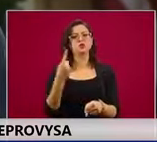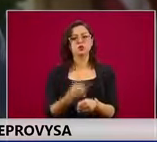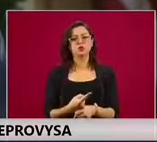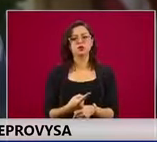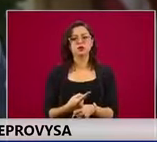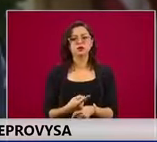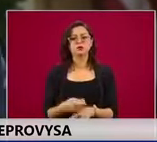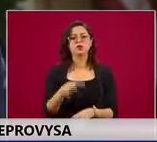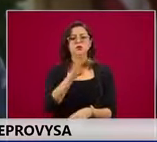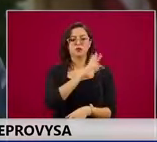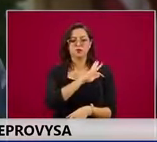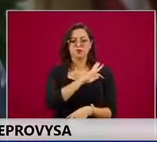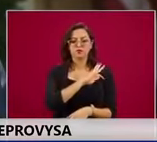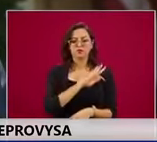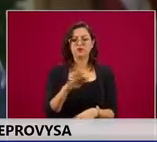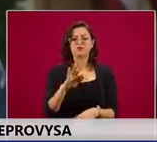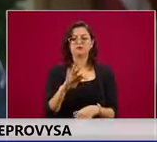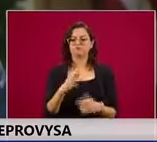Porque